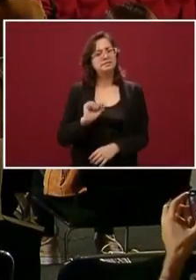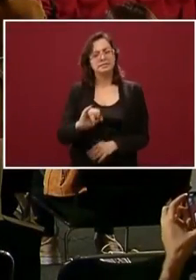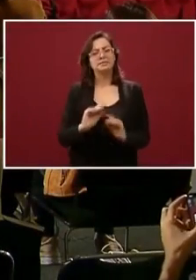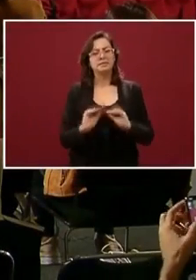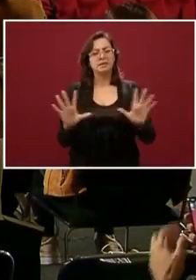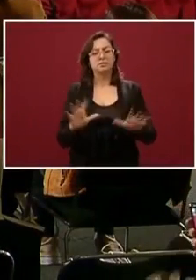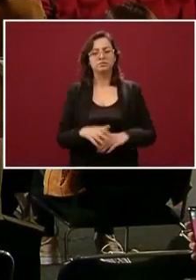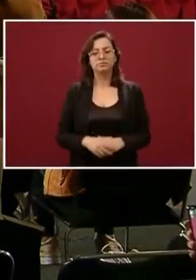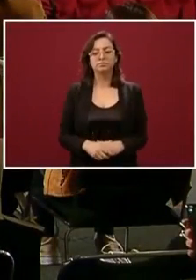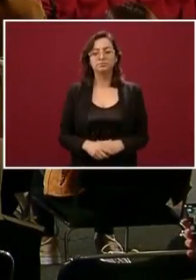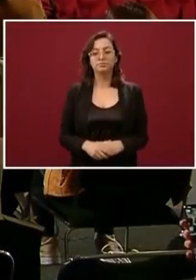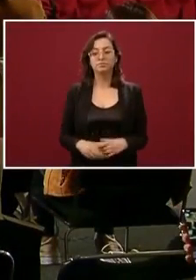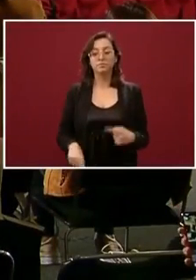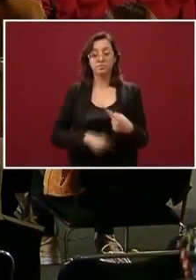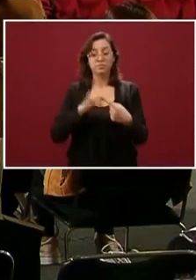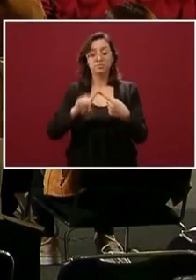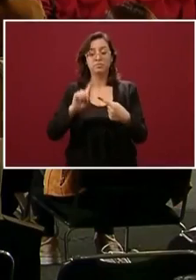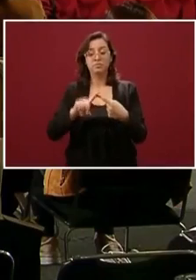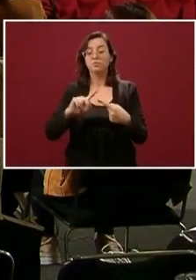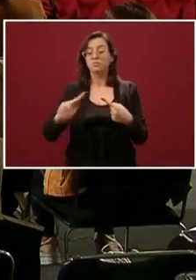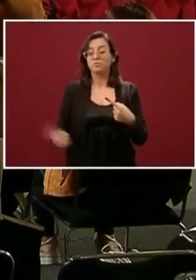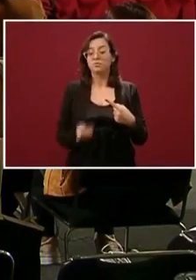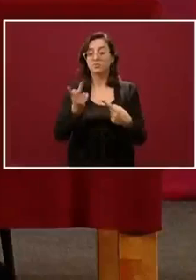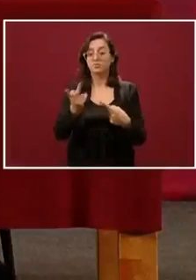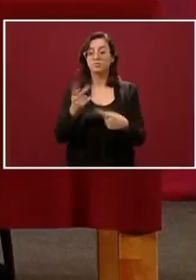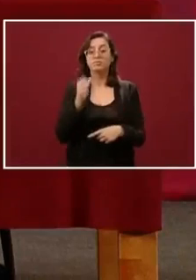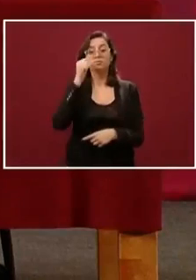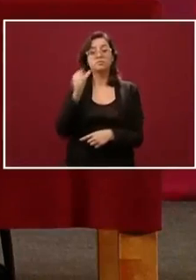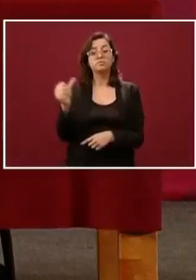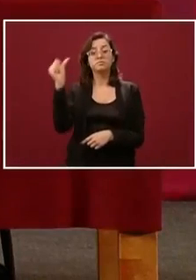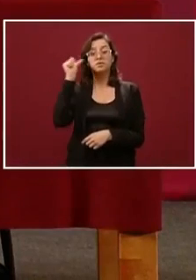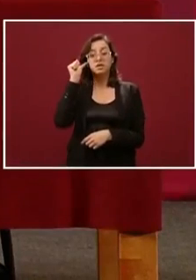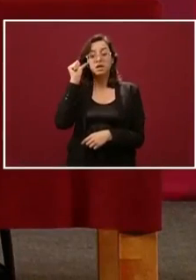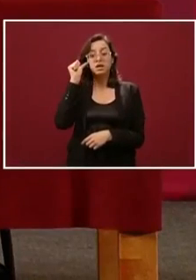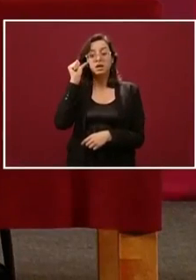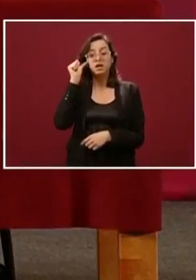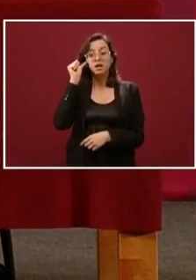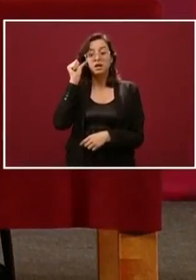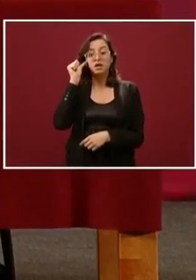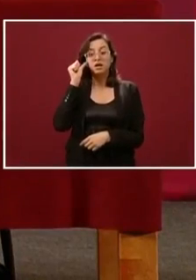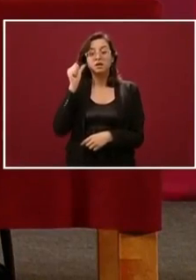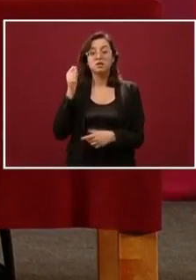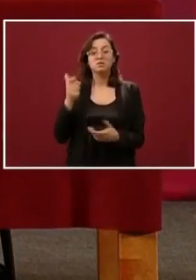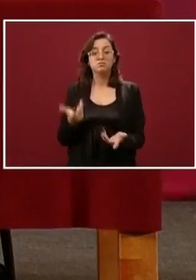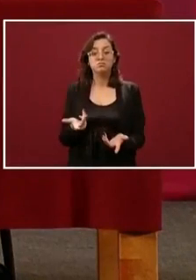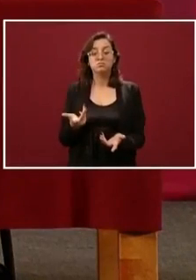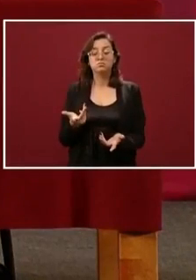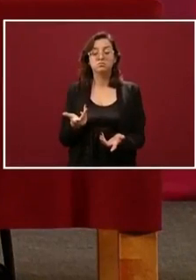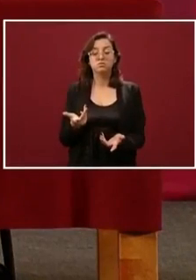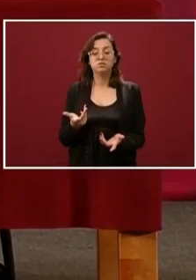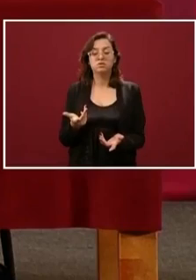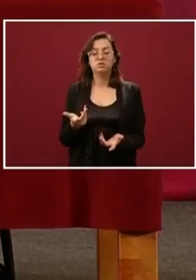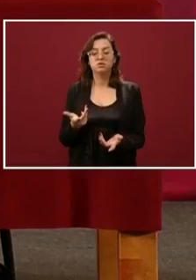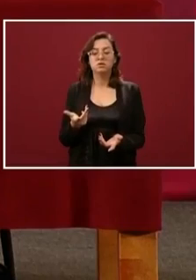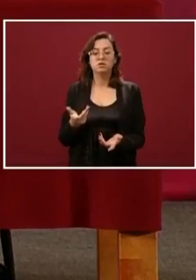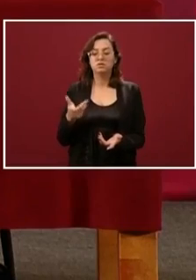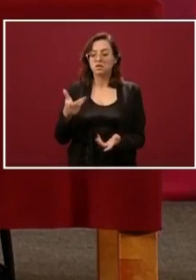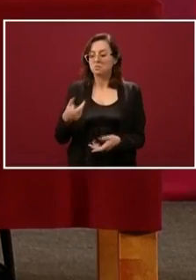En relación a la primera pregunta, de hecho, el día de ayer ustedes no iban a encontrar todavía la